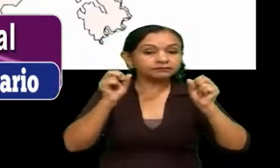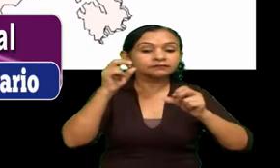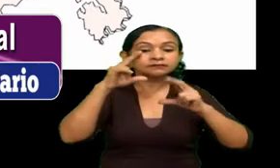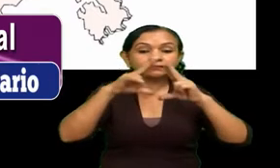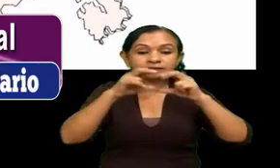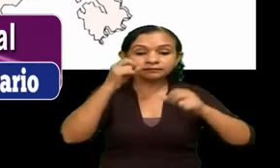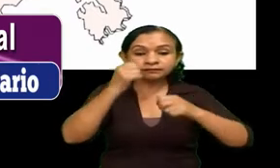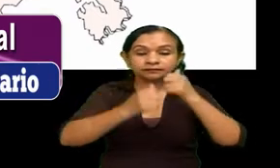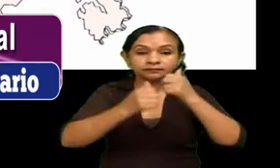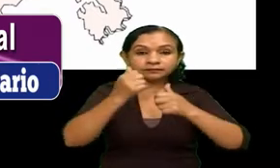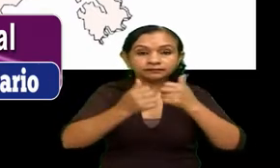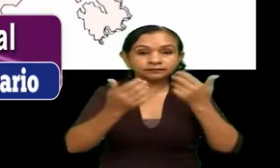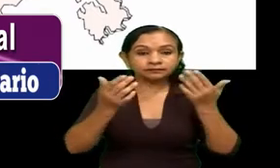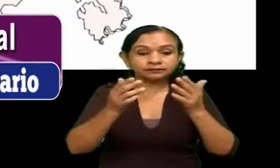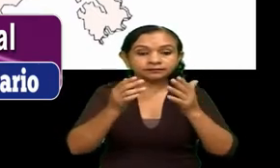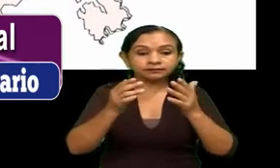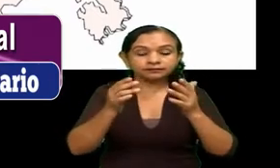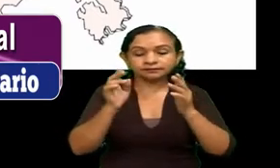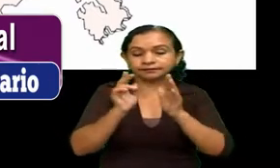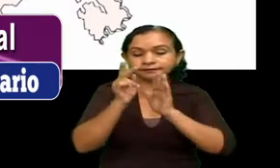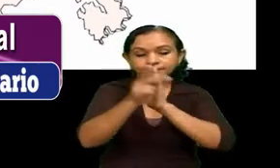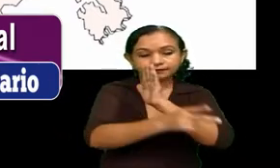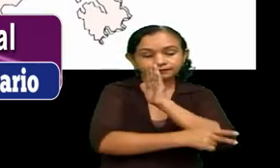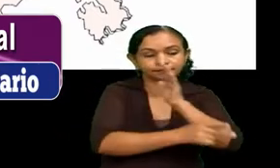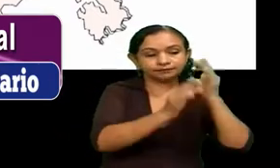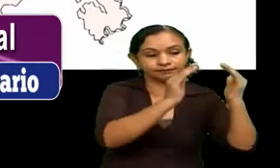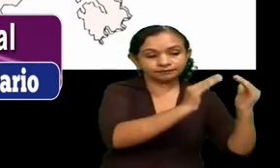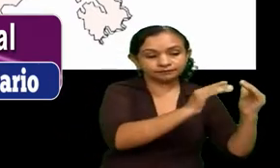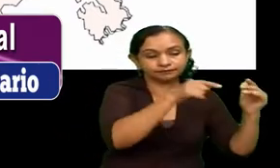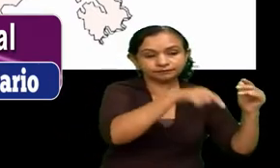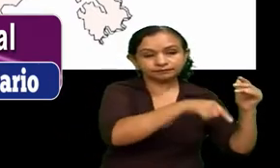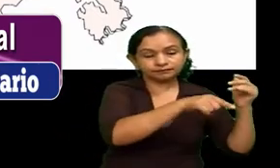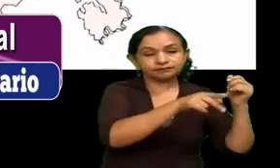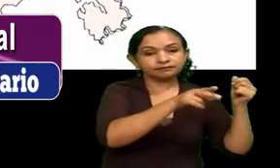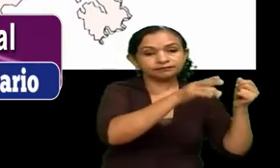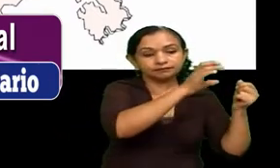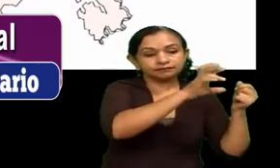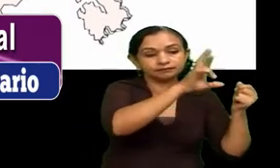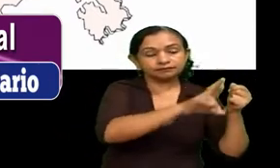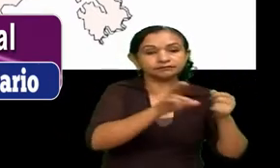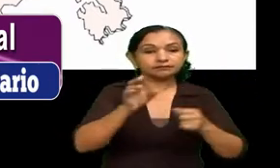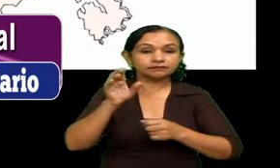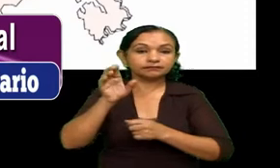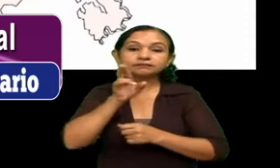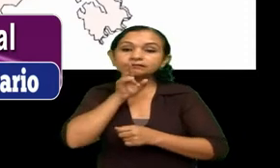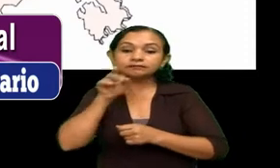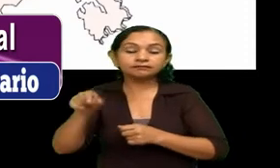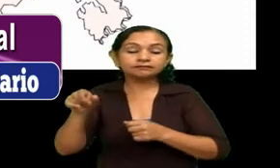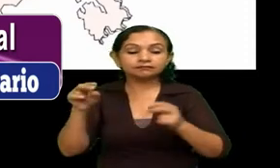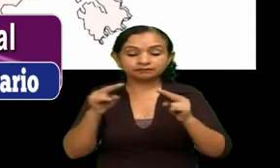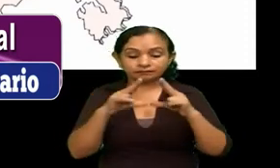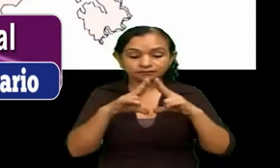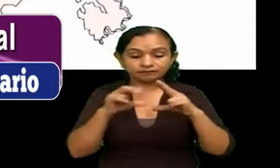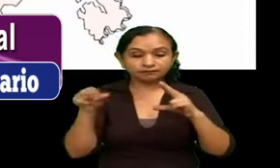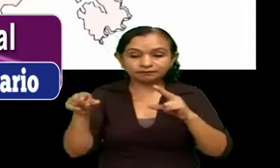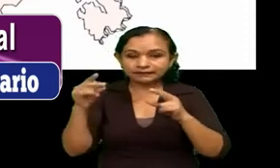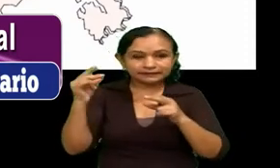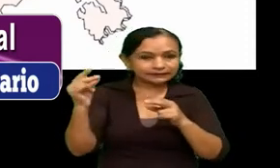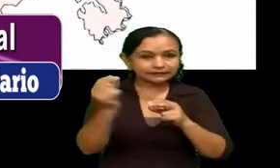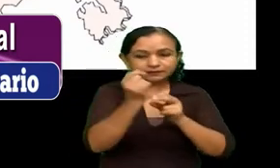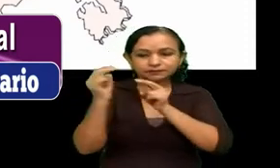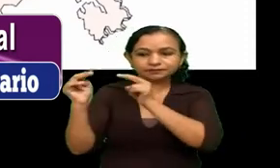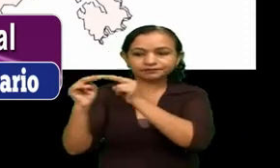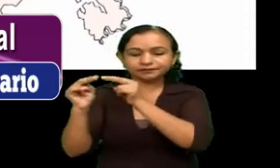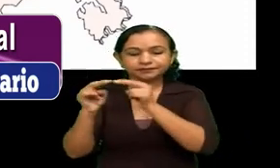problemas y estamos conectados con los países vecinos, nos ayudan automáticamente, ¿verdad? Y para eso fue diseñado